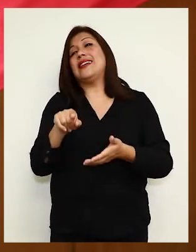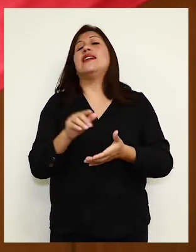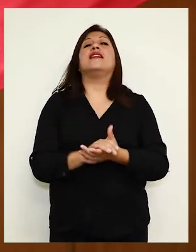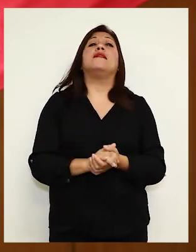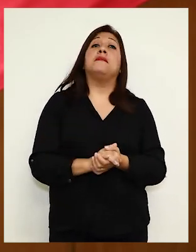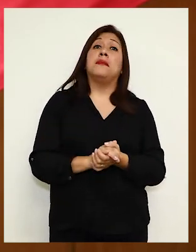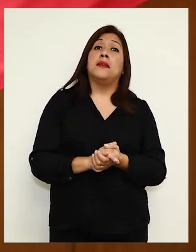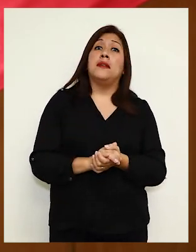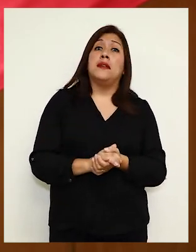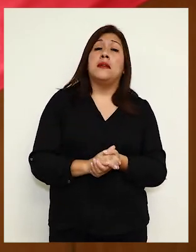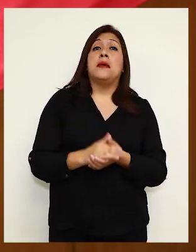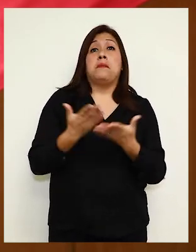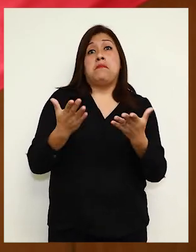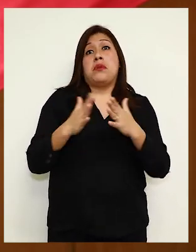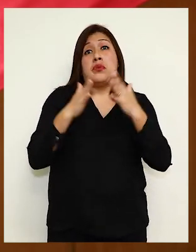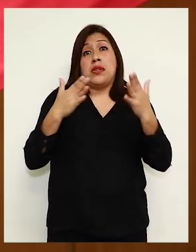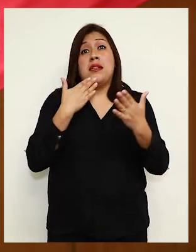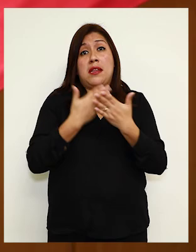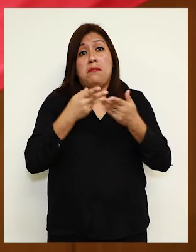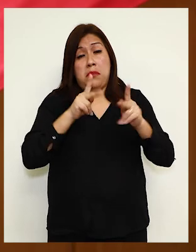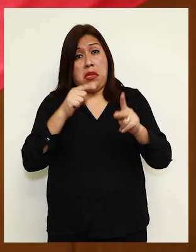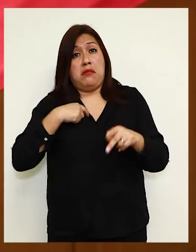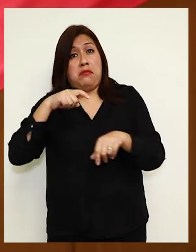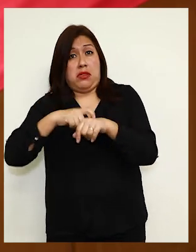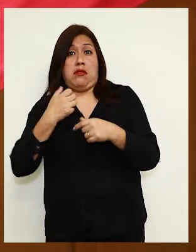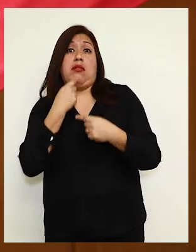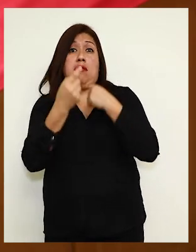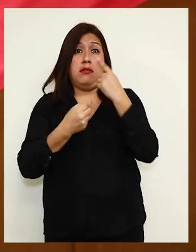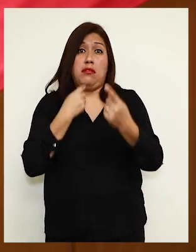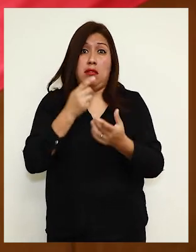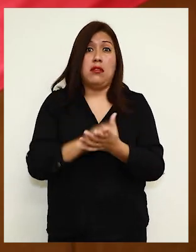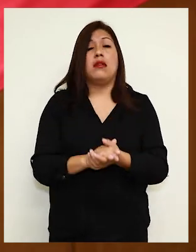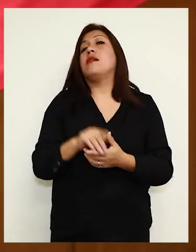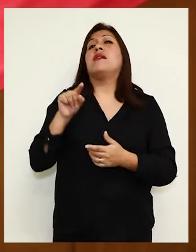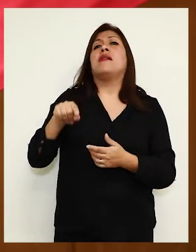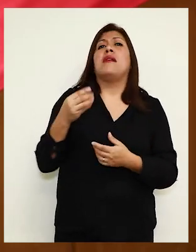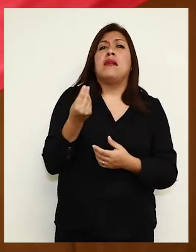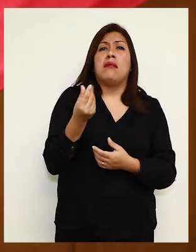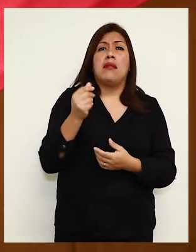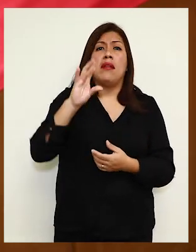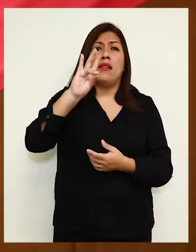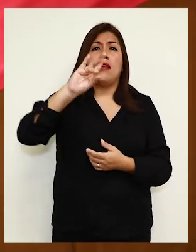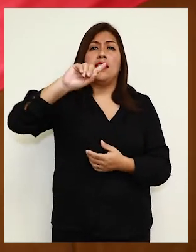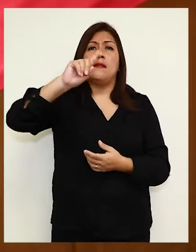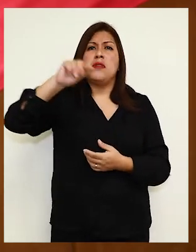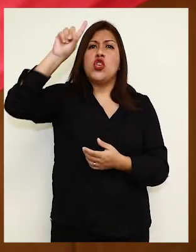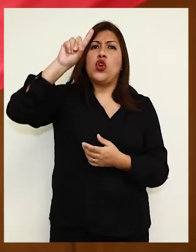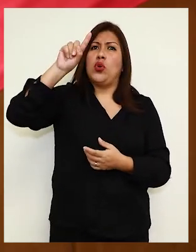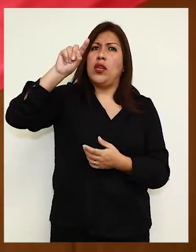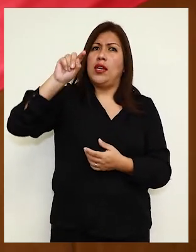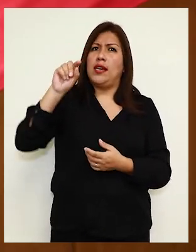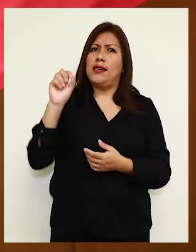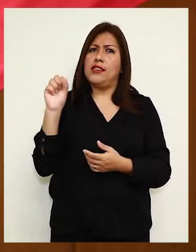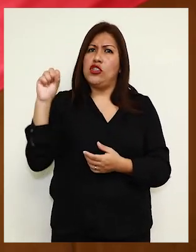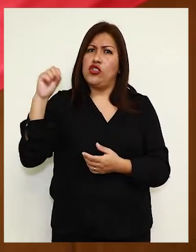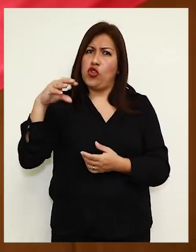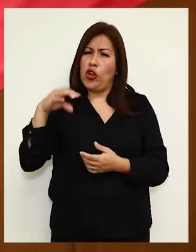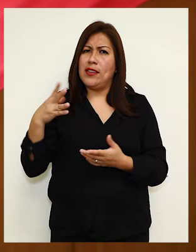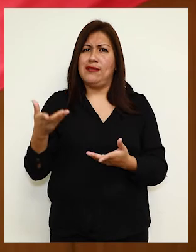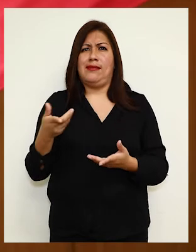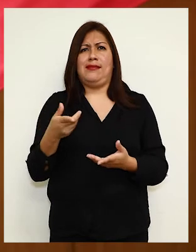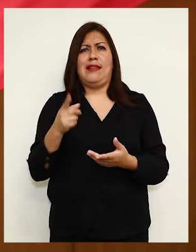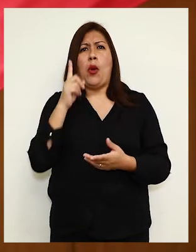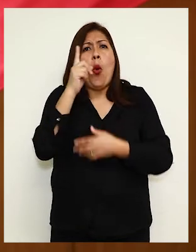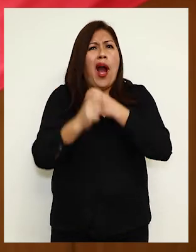se solventa con 17 millones de soles al año, que no es la centésima parte siquiera de ningún programa